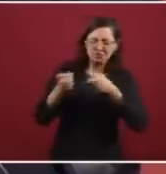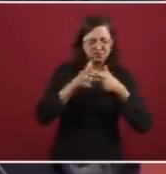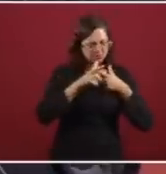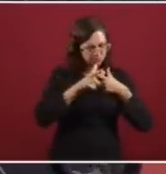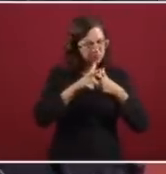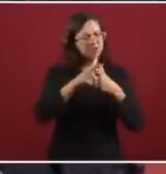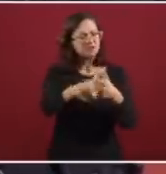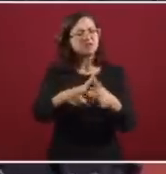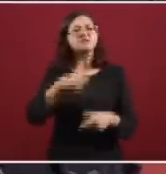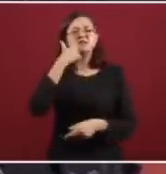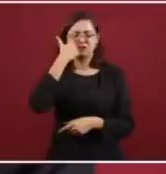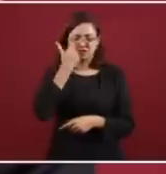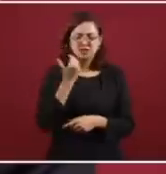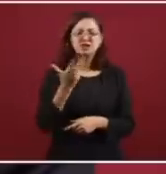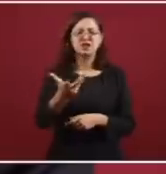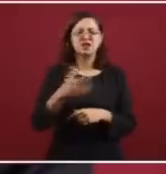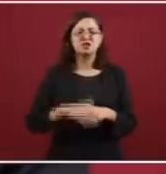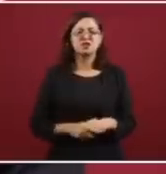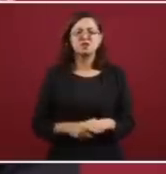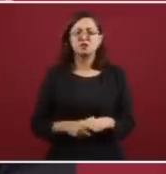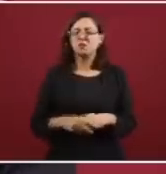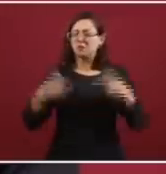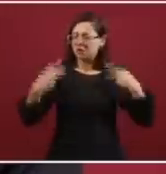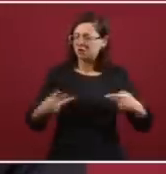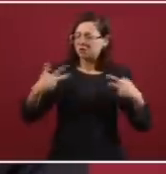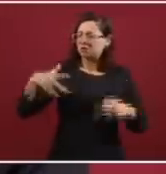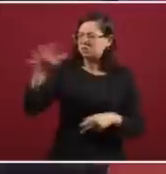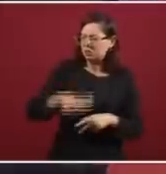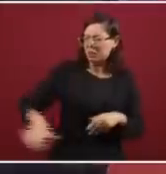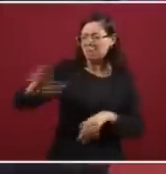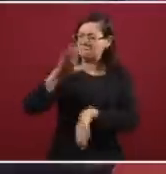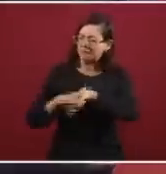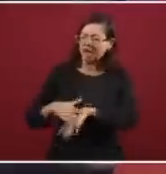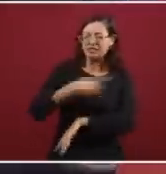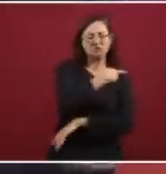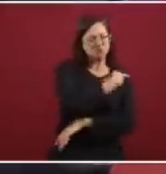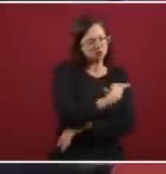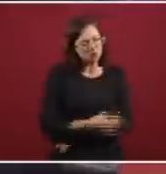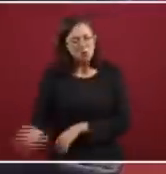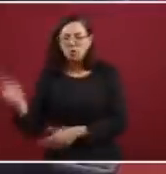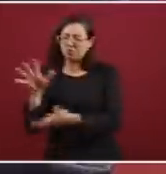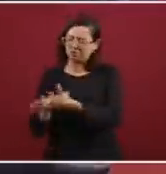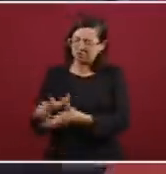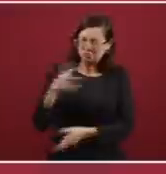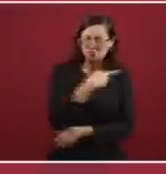que se sigue empobreciendo al pueblo, que